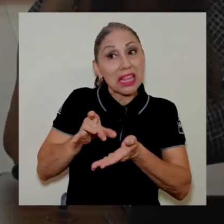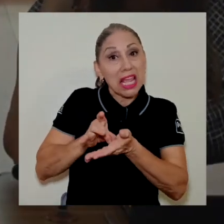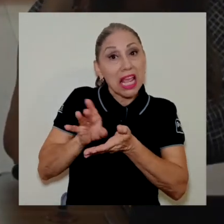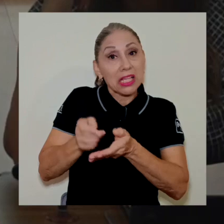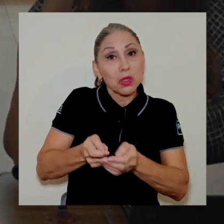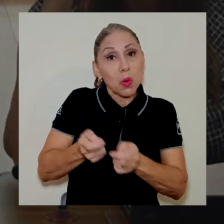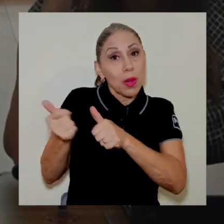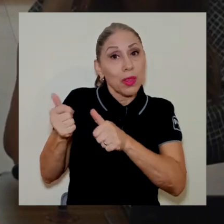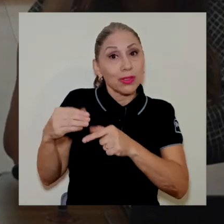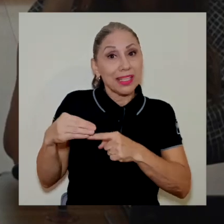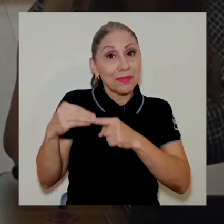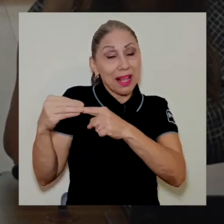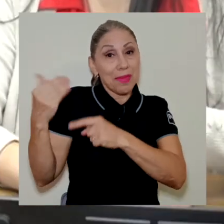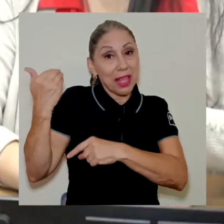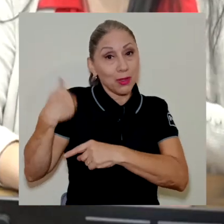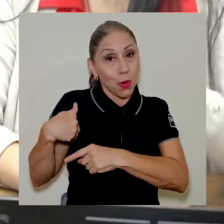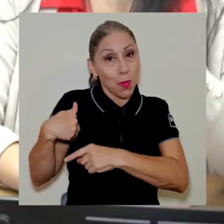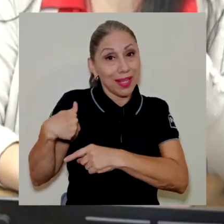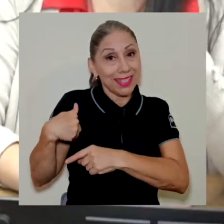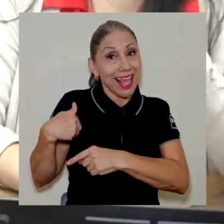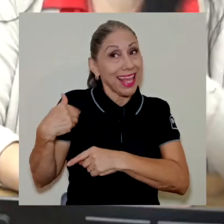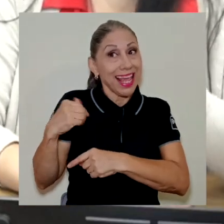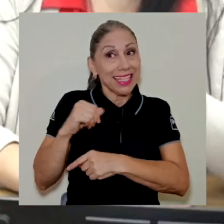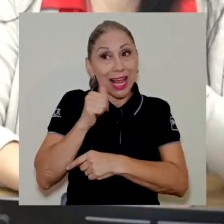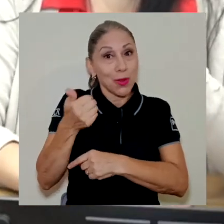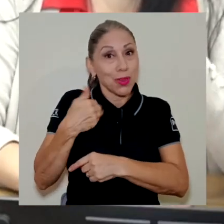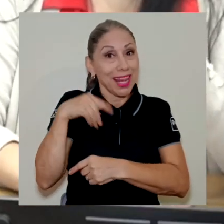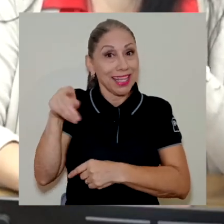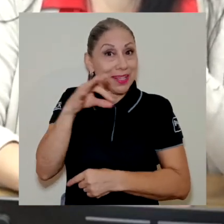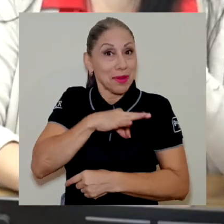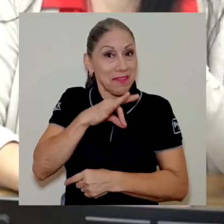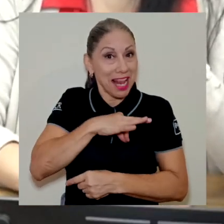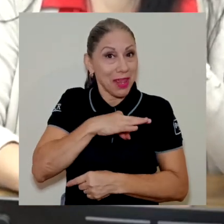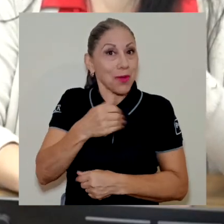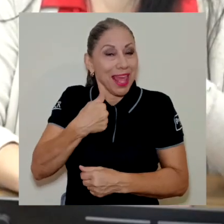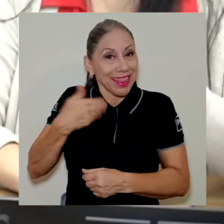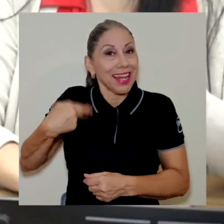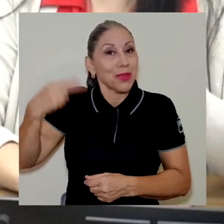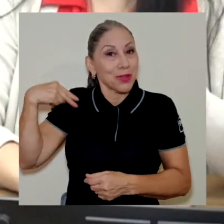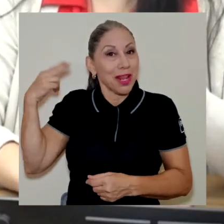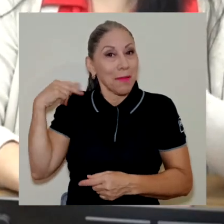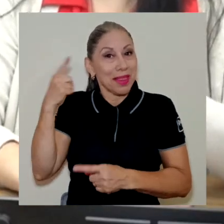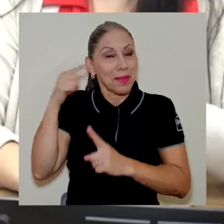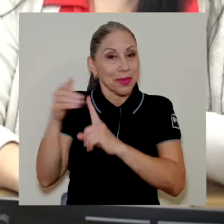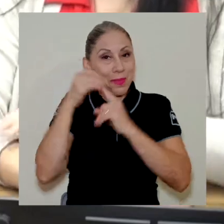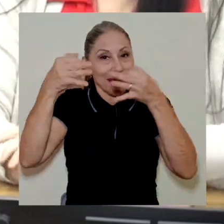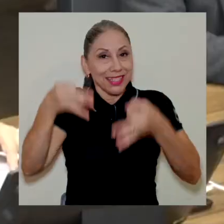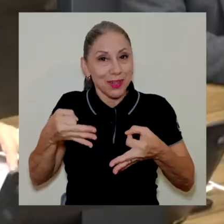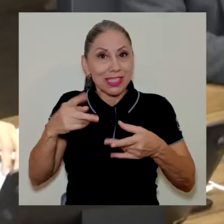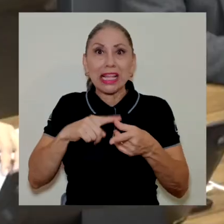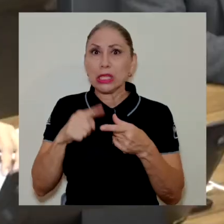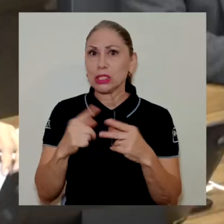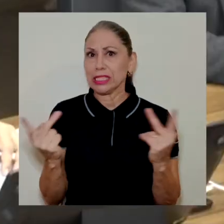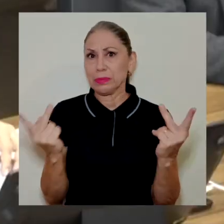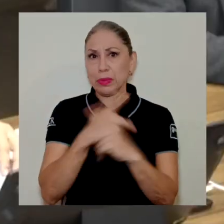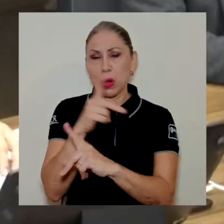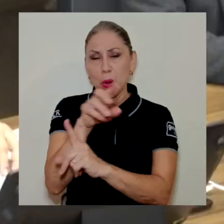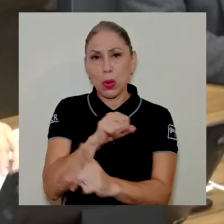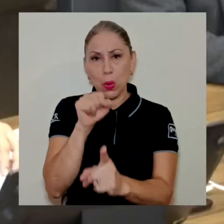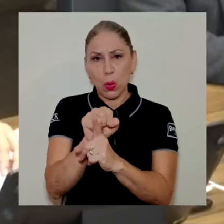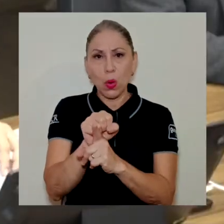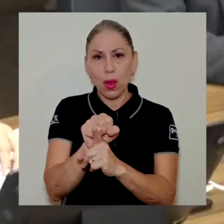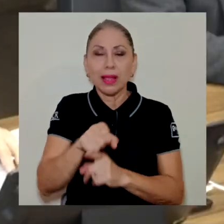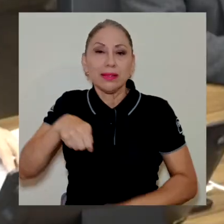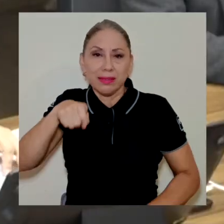excluidos, que son particularmente los hombres, de ese privilegio que han tenido históricamente de tomar decisiones, pues entonces se agrava muchísimo más